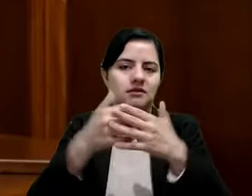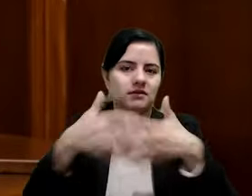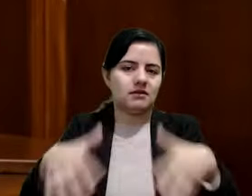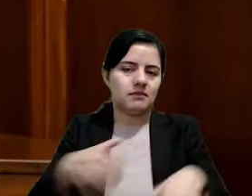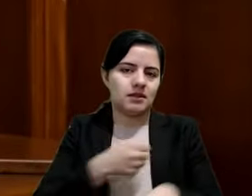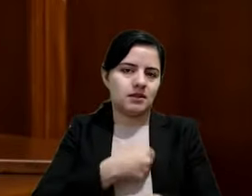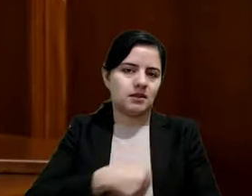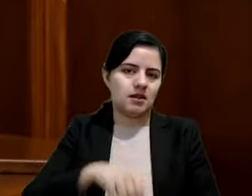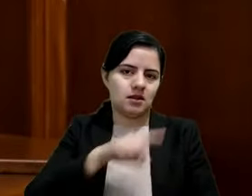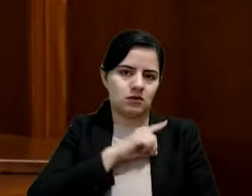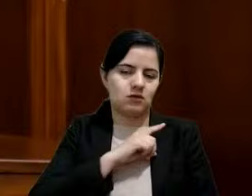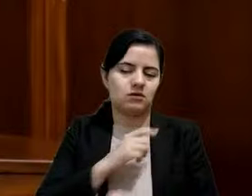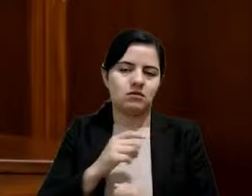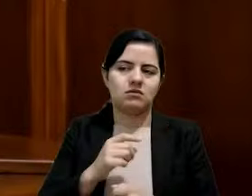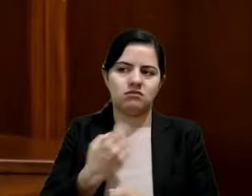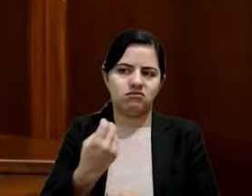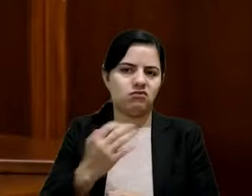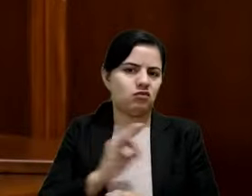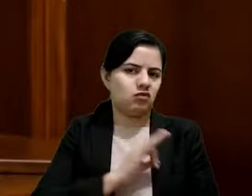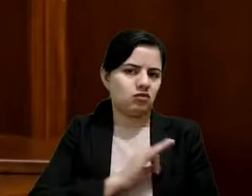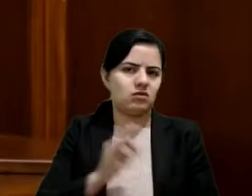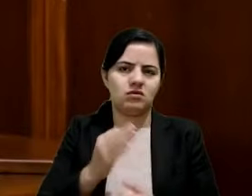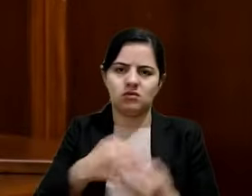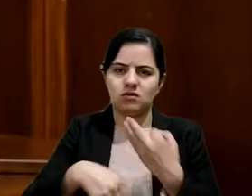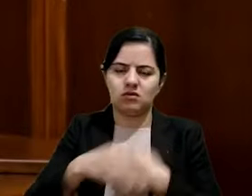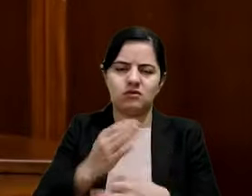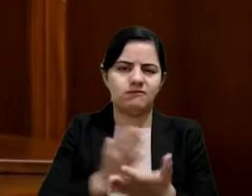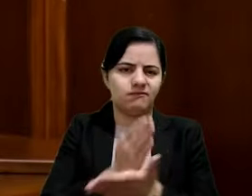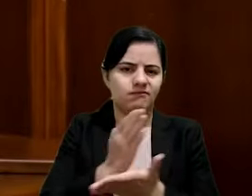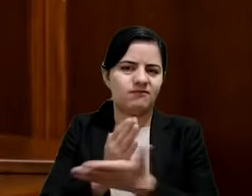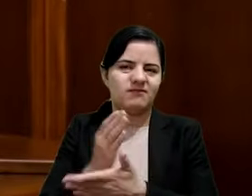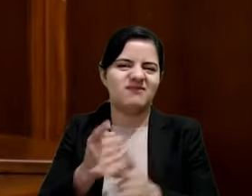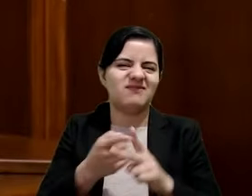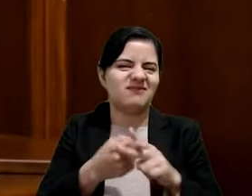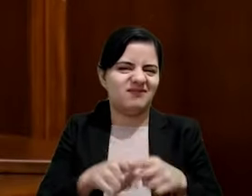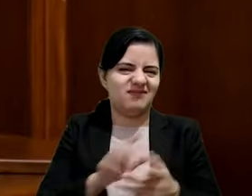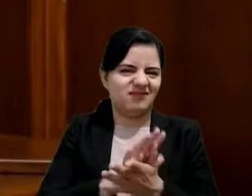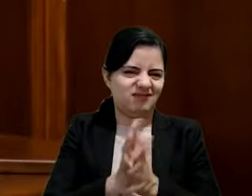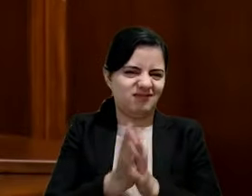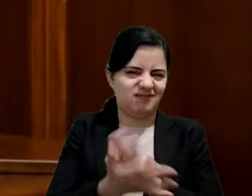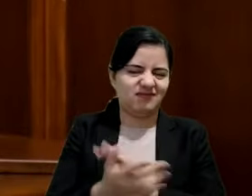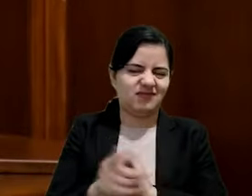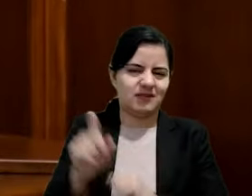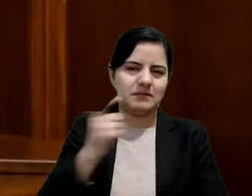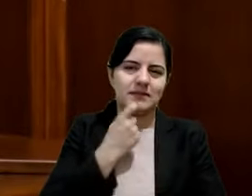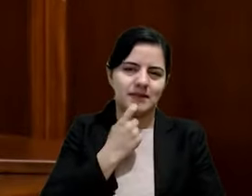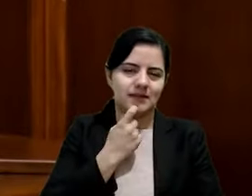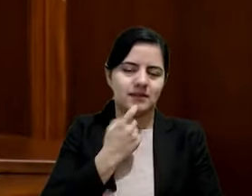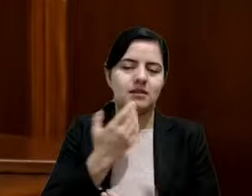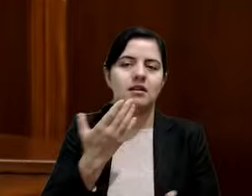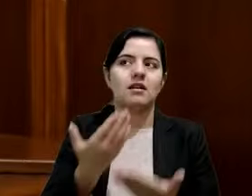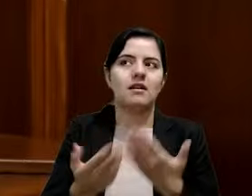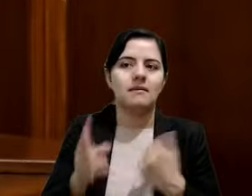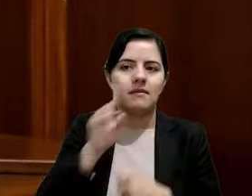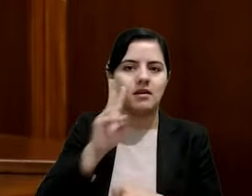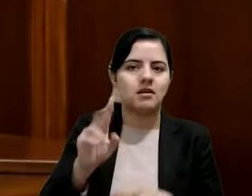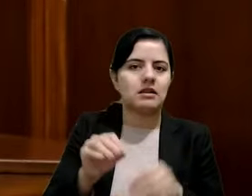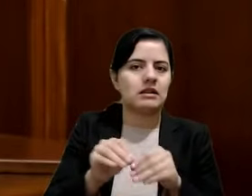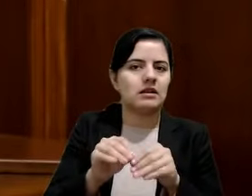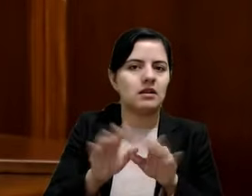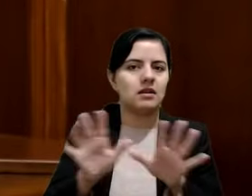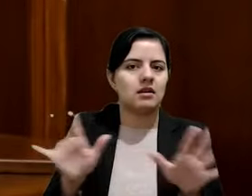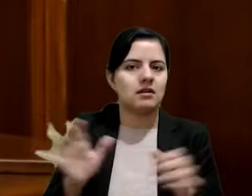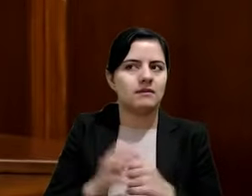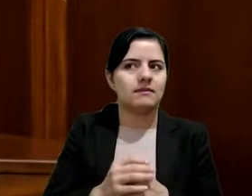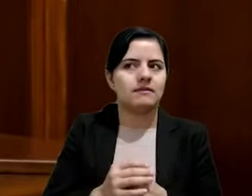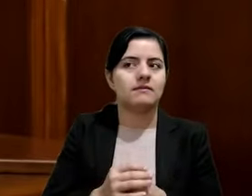transformación que inició nuestro presidente el licenciado Andrés Manuel López Obrador ha sido Clara y el poder solo lo tiene un sentido si